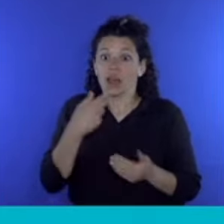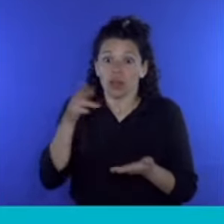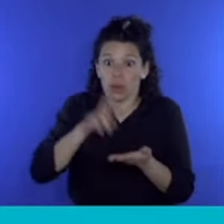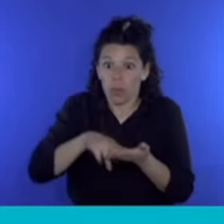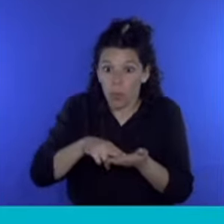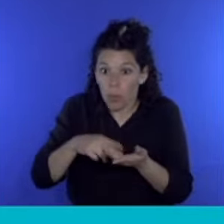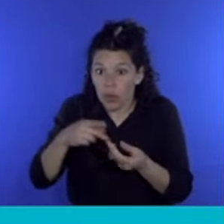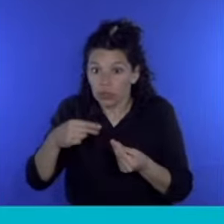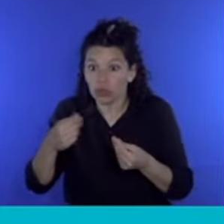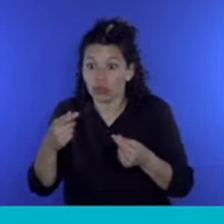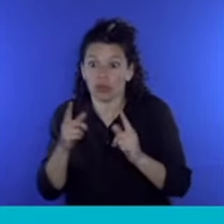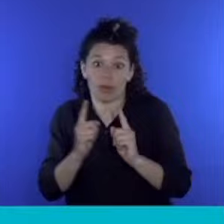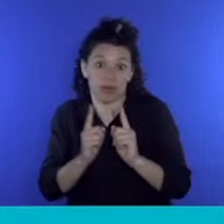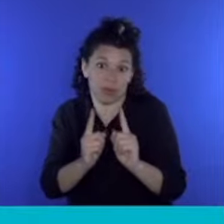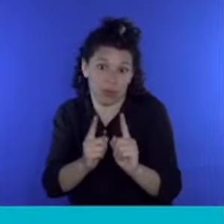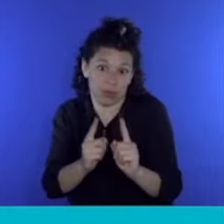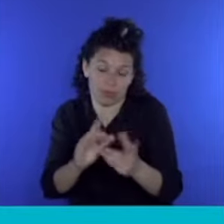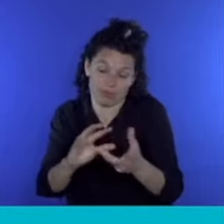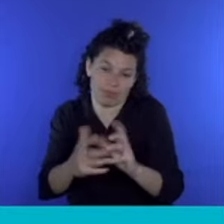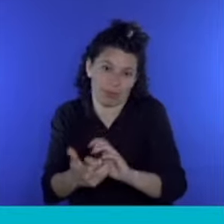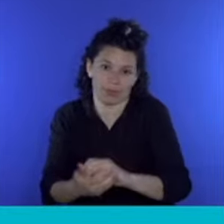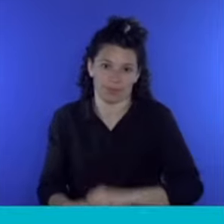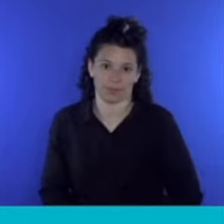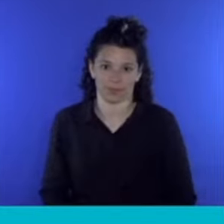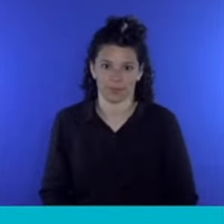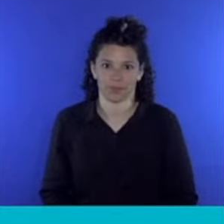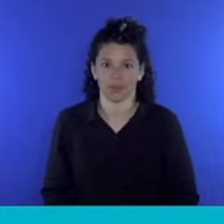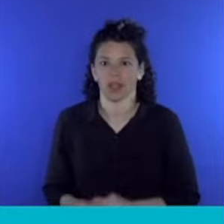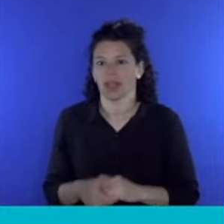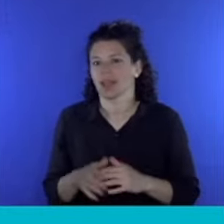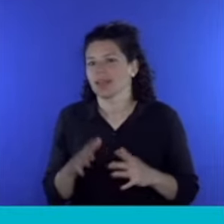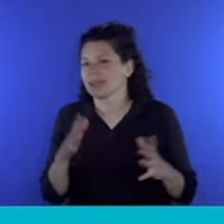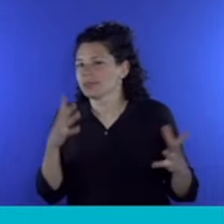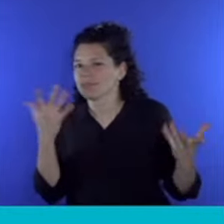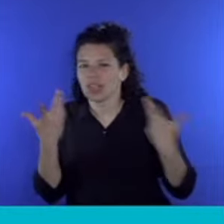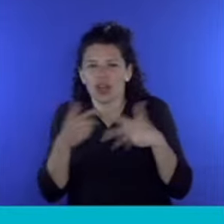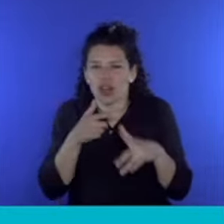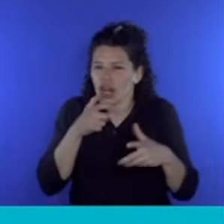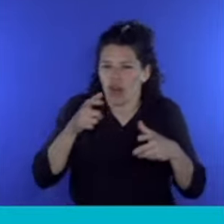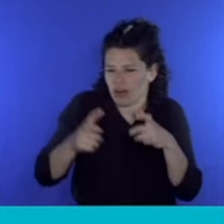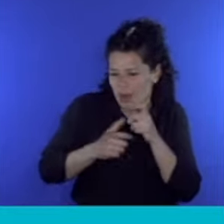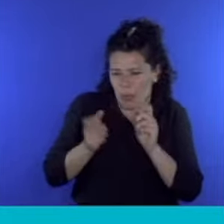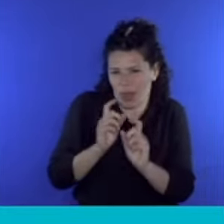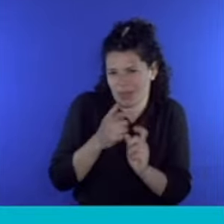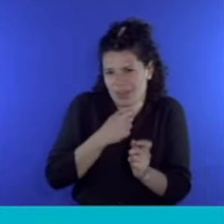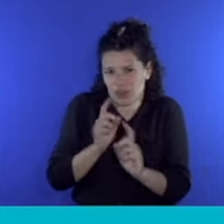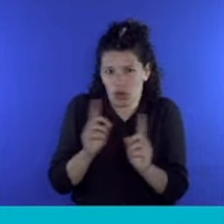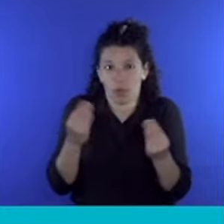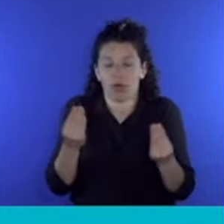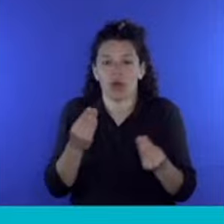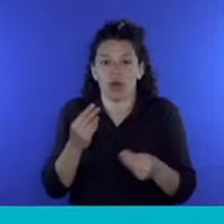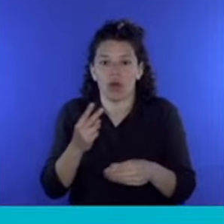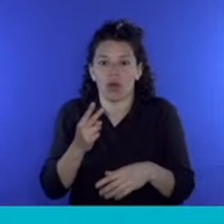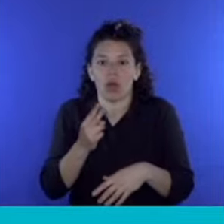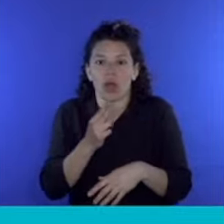Mira, no voy a mencionarlo para no entrar en las respuestas, pero el jefe del bloque oficialista